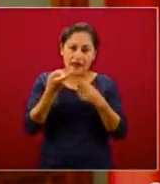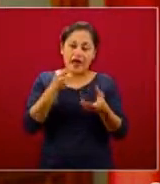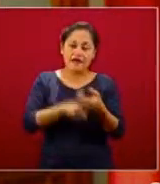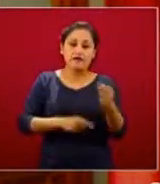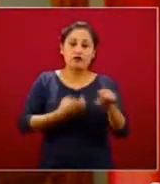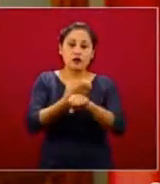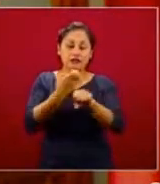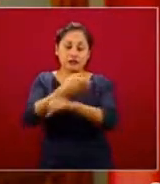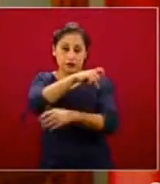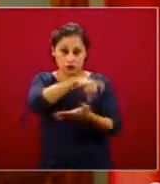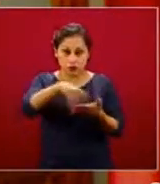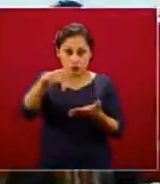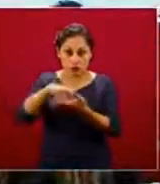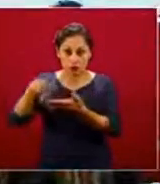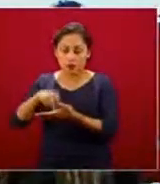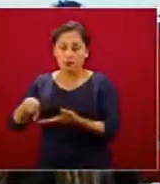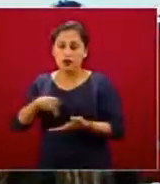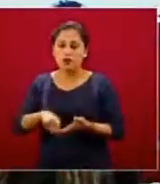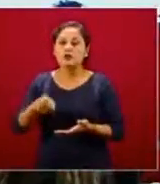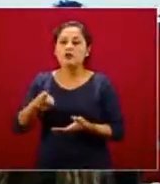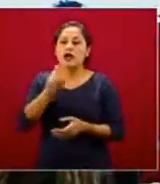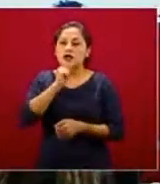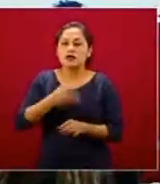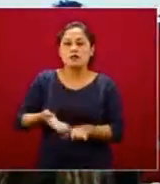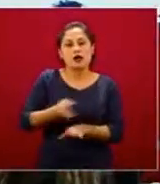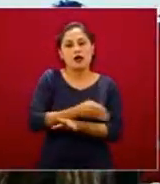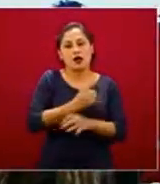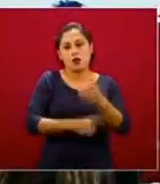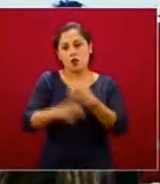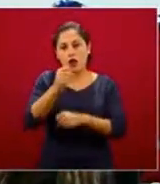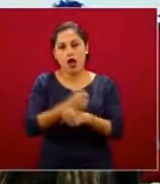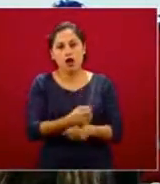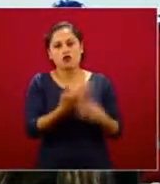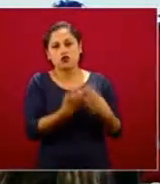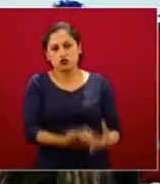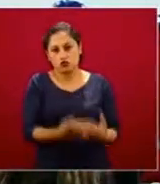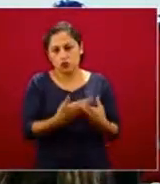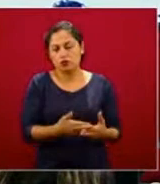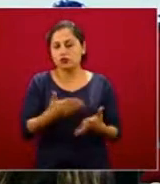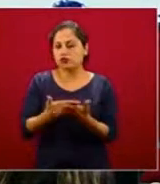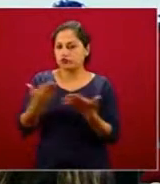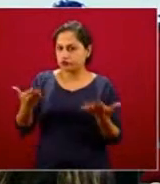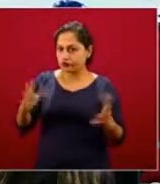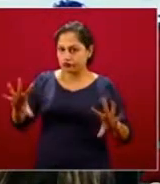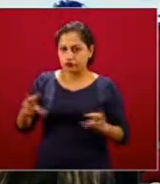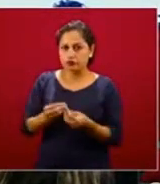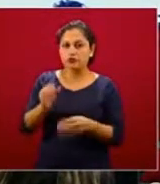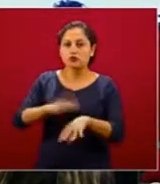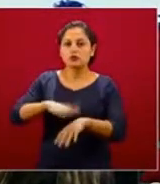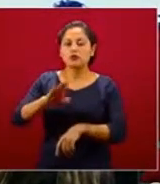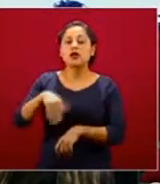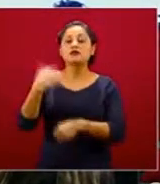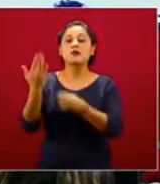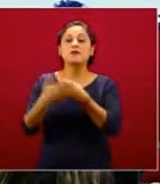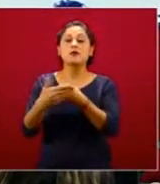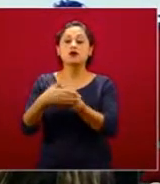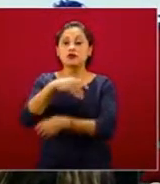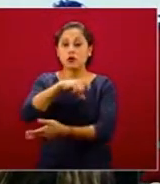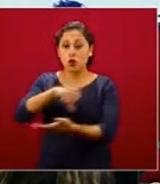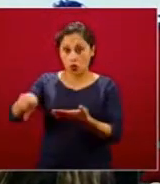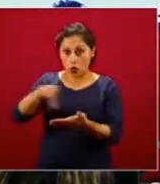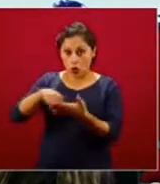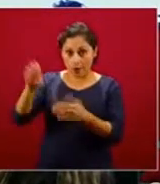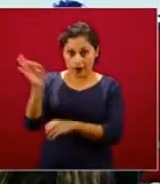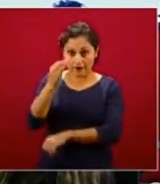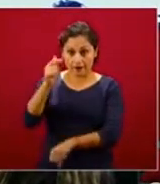estados más los remanentes 280,000 del año pasado. Y lo vamos a reforzar con la compra kilos or federal. pesos of Estamos insecticides la being siguiente con purchased among 192 all